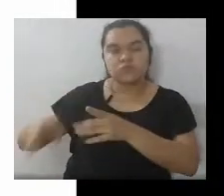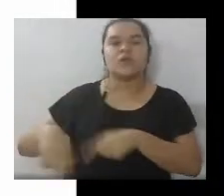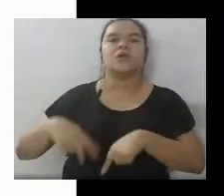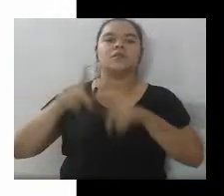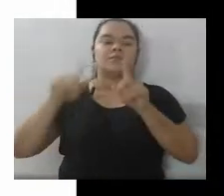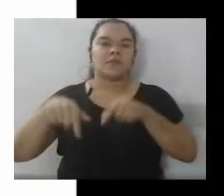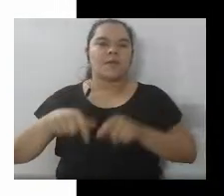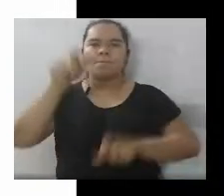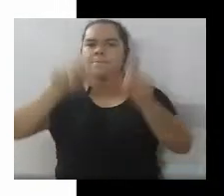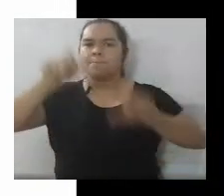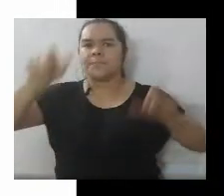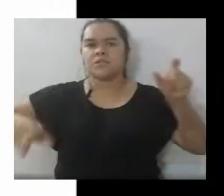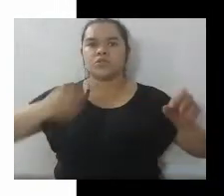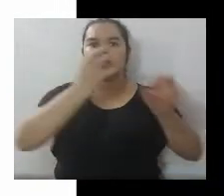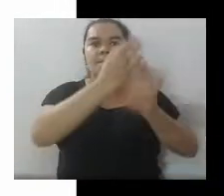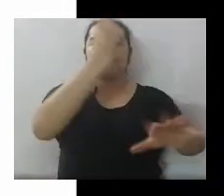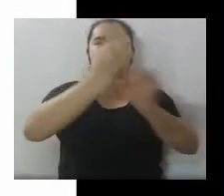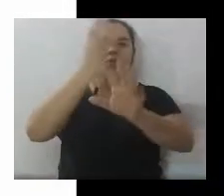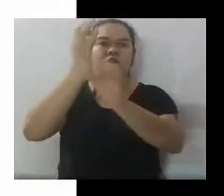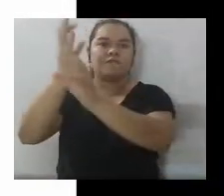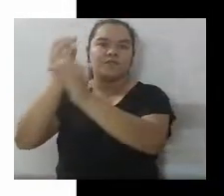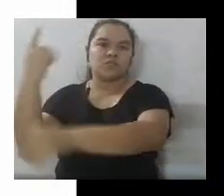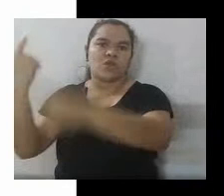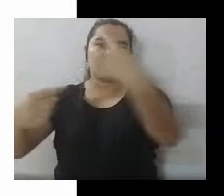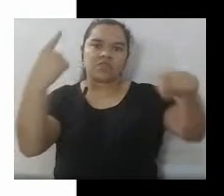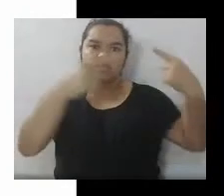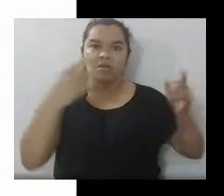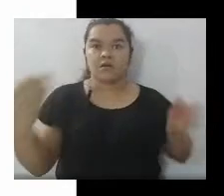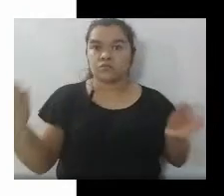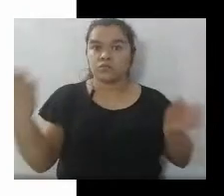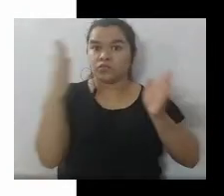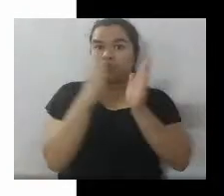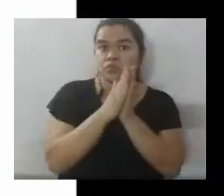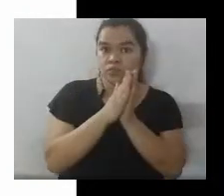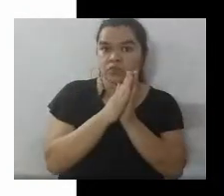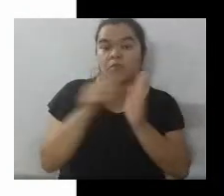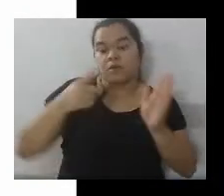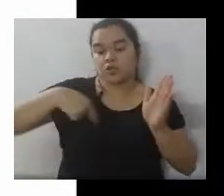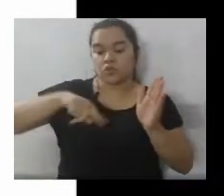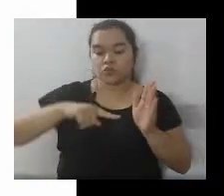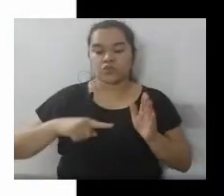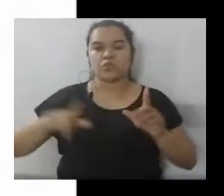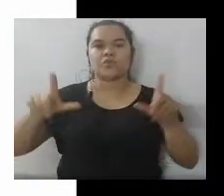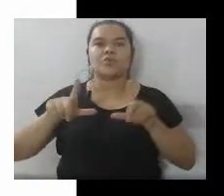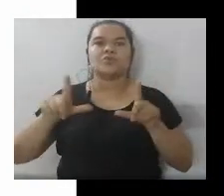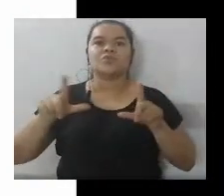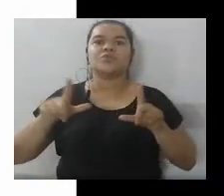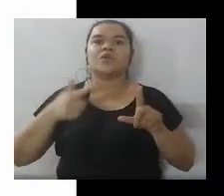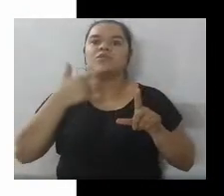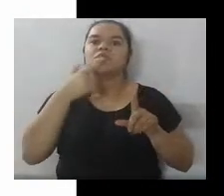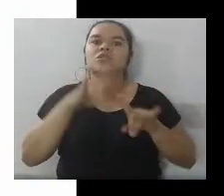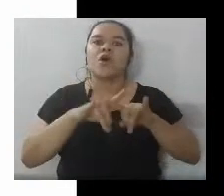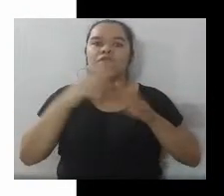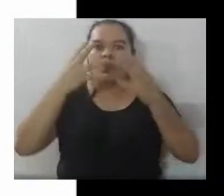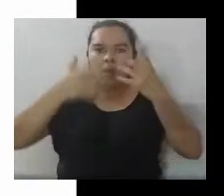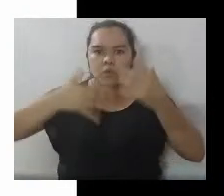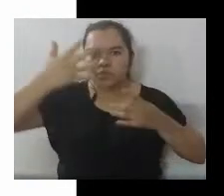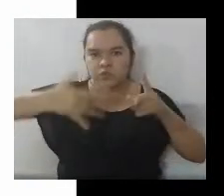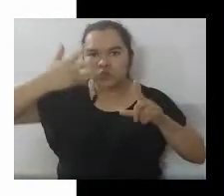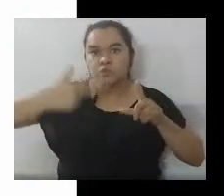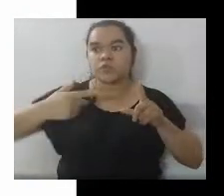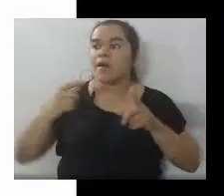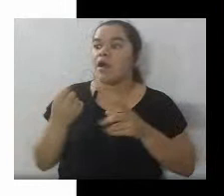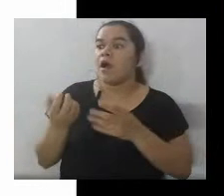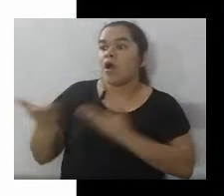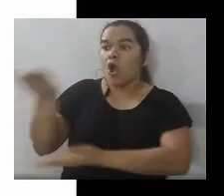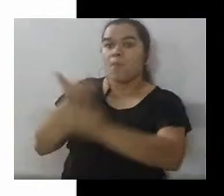en equipos multidisciplinarios a los efectos de hacer el aporte informático o el sustento de infraestructura